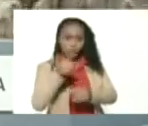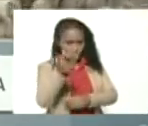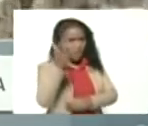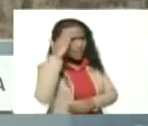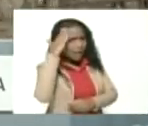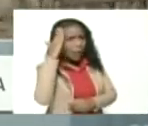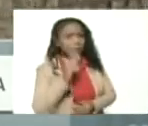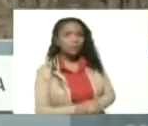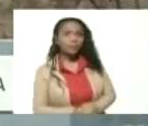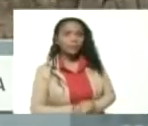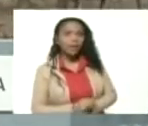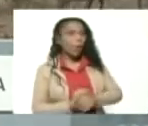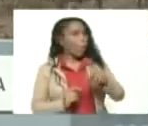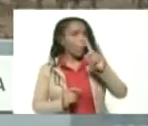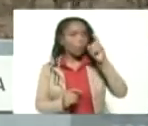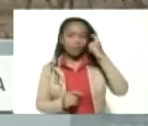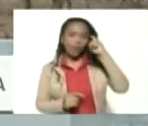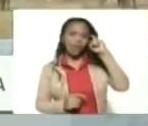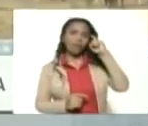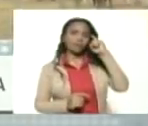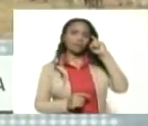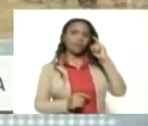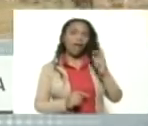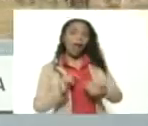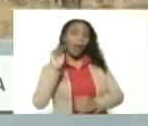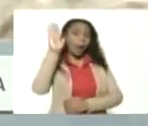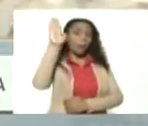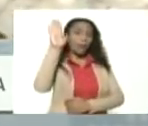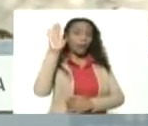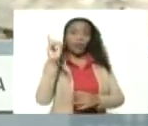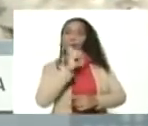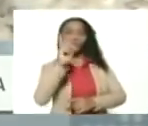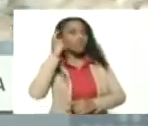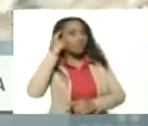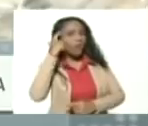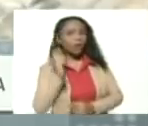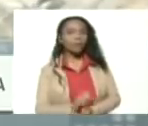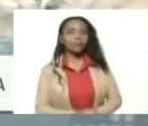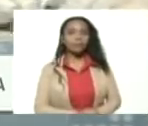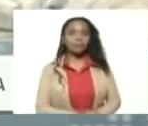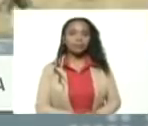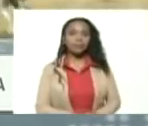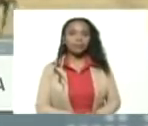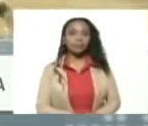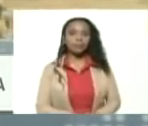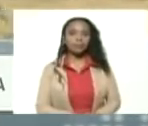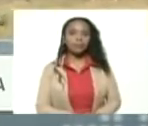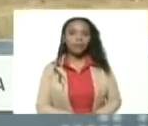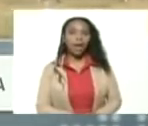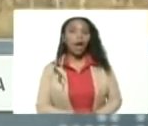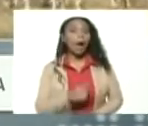sabían? No lo sabían, ¿verdad? Levanten la mano el que no lo sabía. Ah, pero